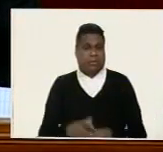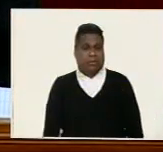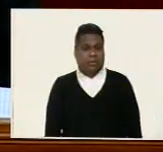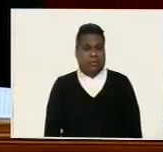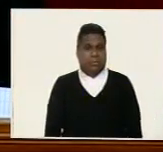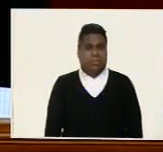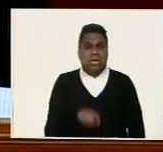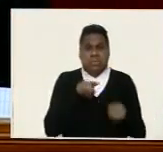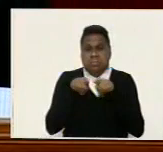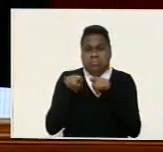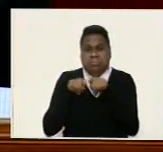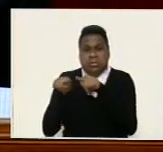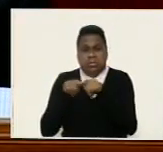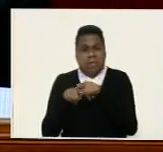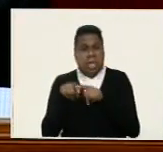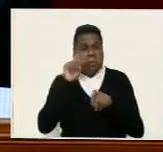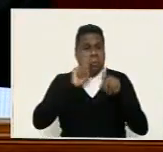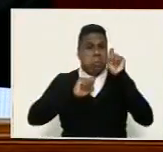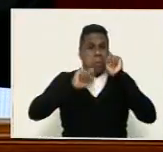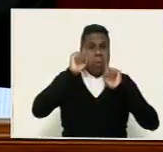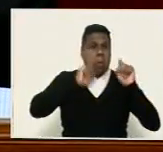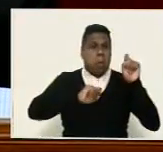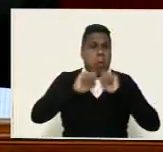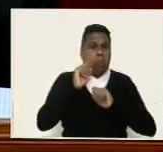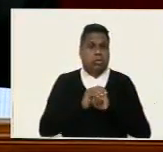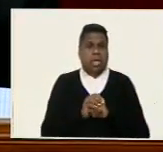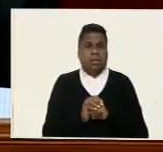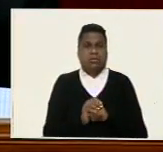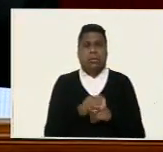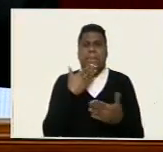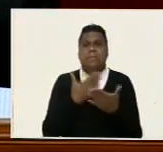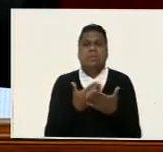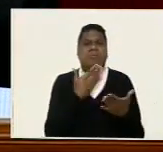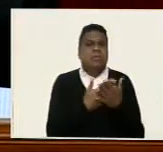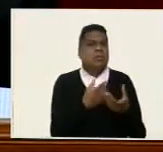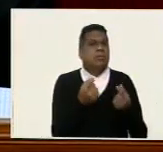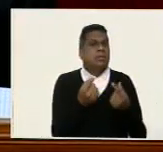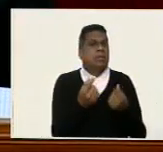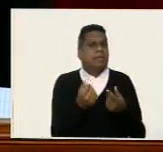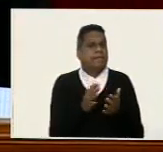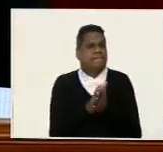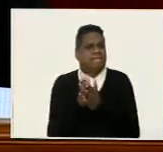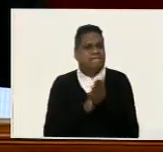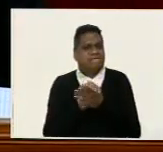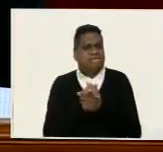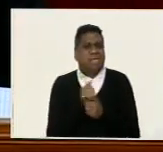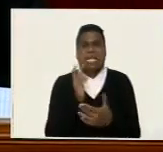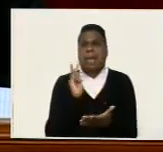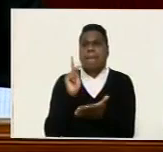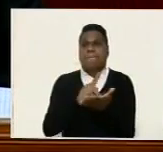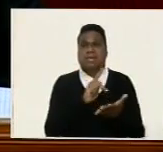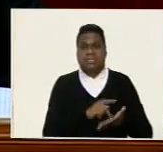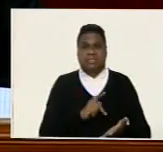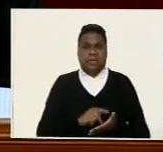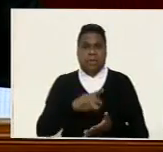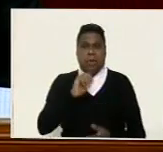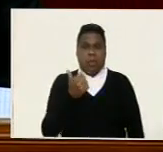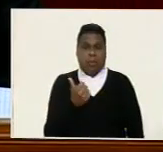Llevando chismes. Llorando, chuleándose a medio mundo. Ni los que participaron en